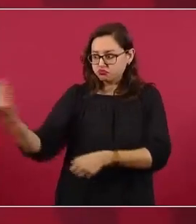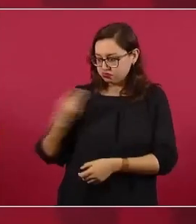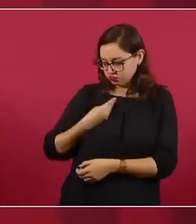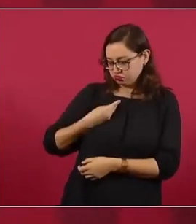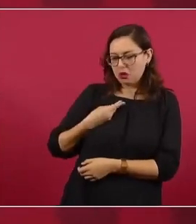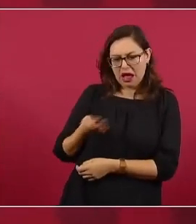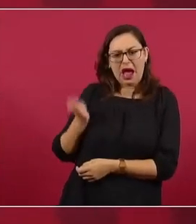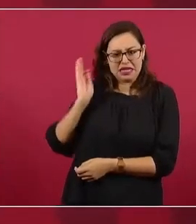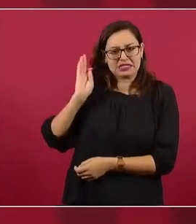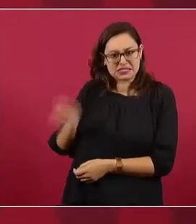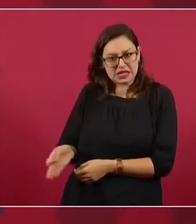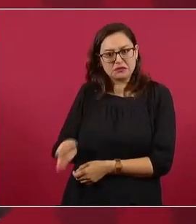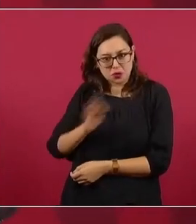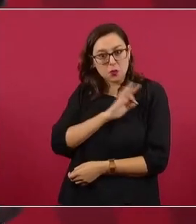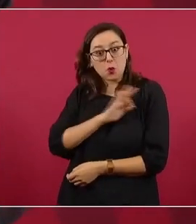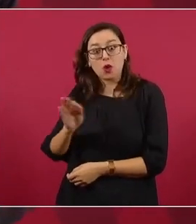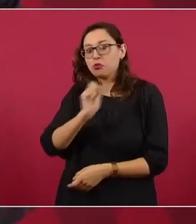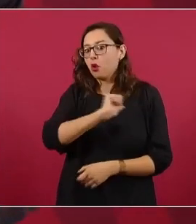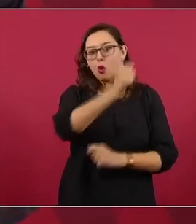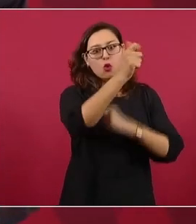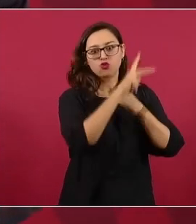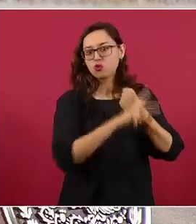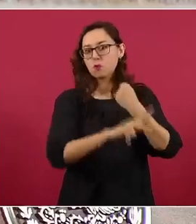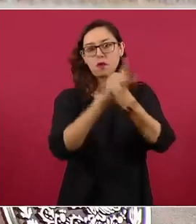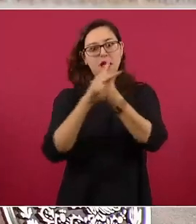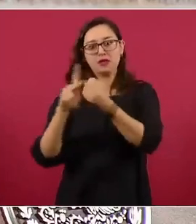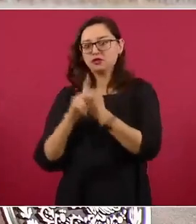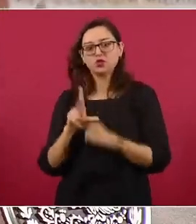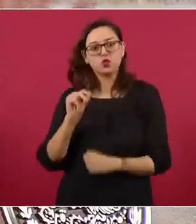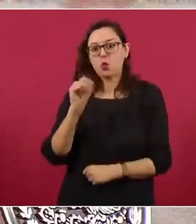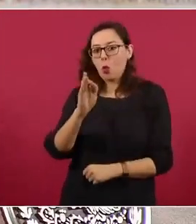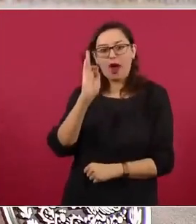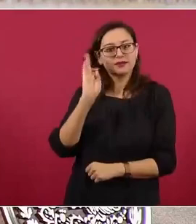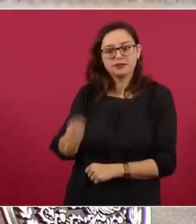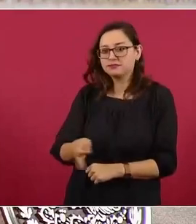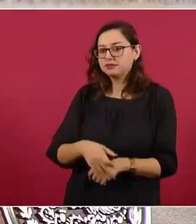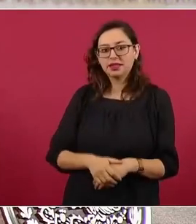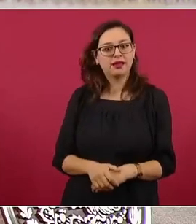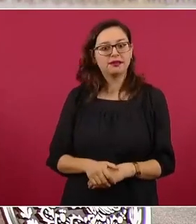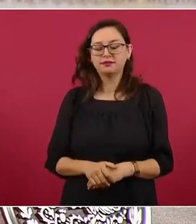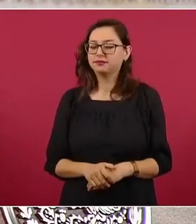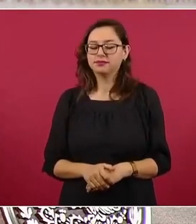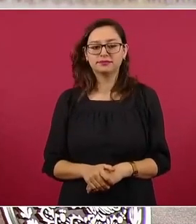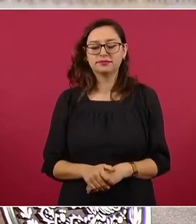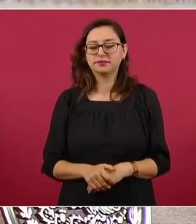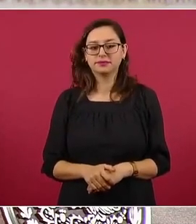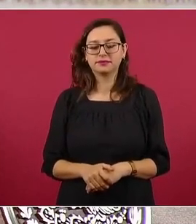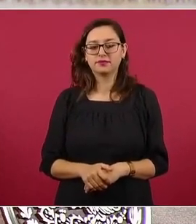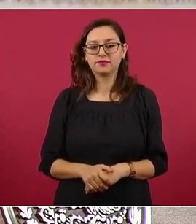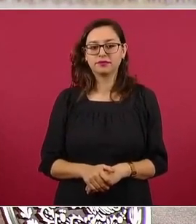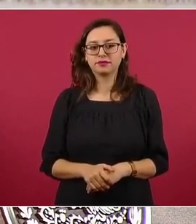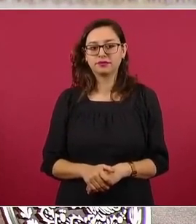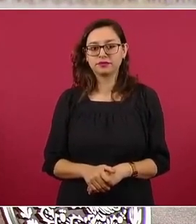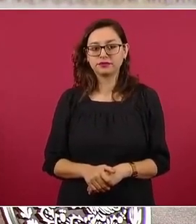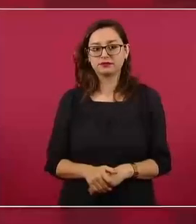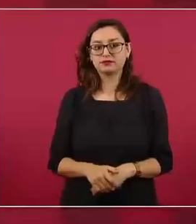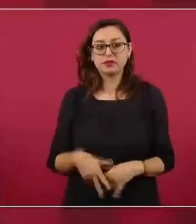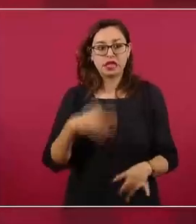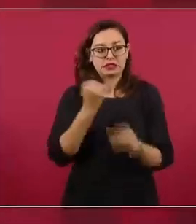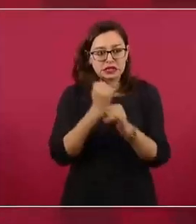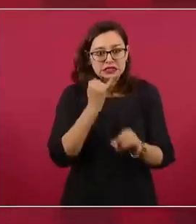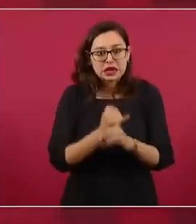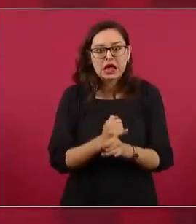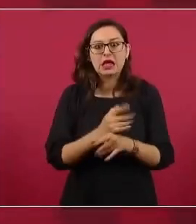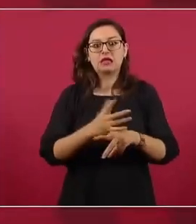pocas que sí recibe información del público en general, a través de internet o a